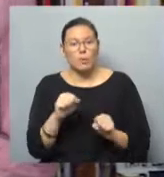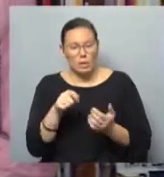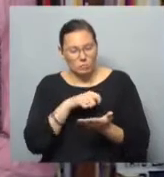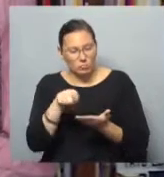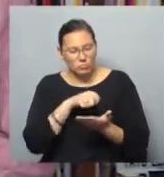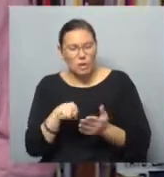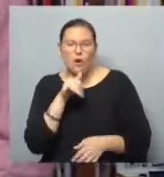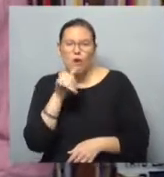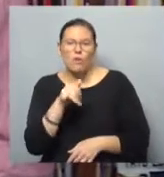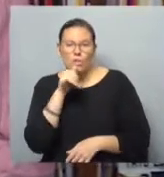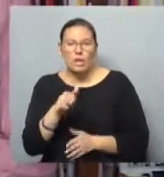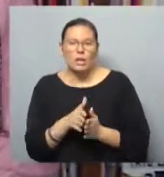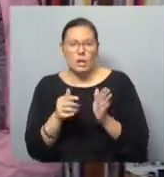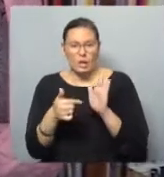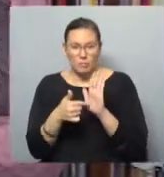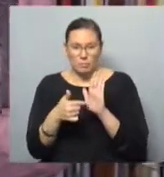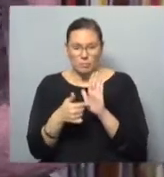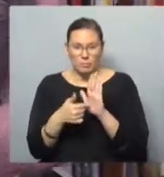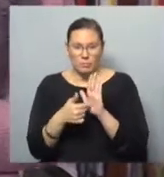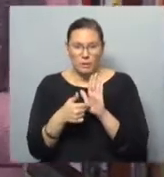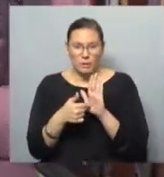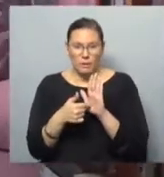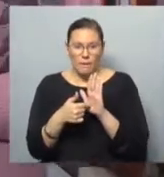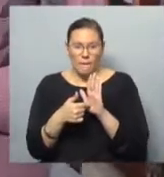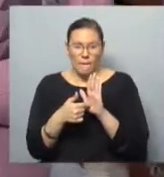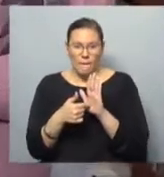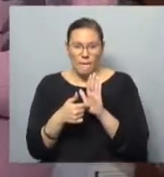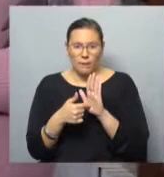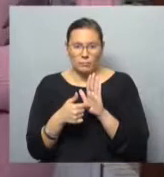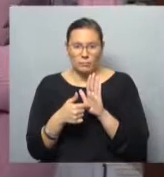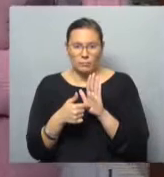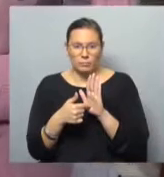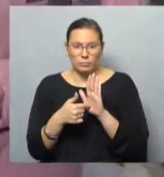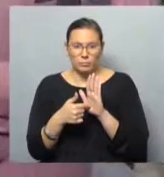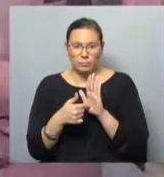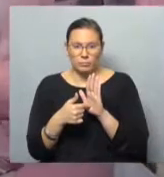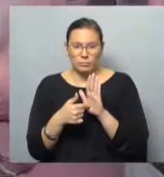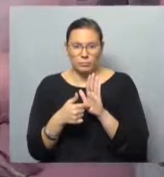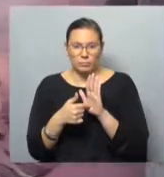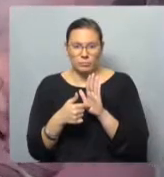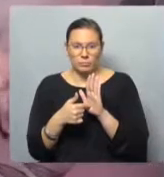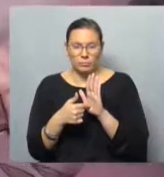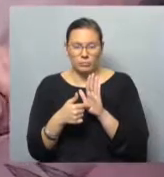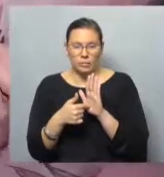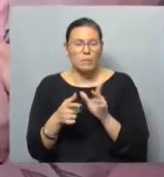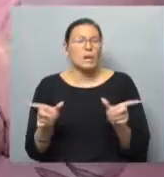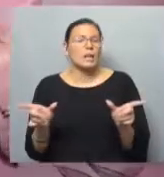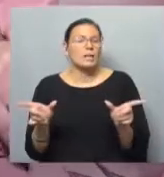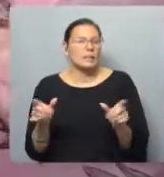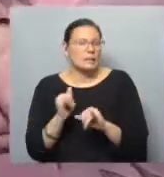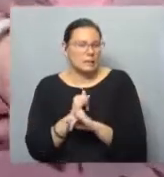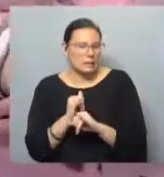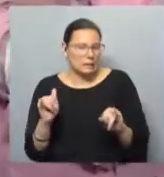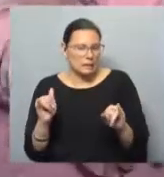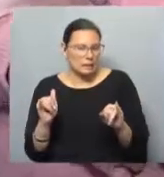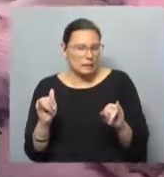palabras en tus libros. Acá está el libro de Silvia, acá lo vemos. Para ir cerrando,